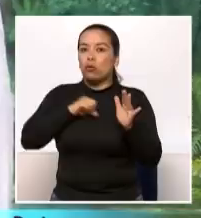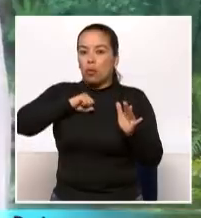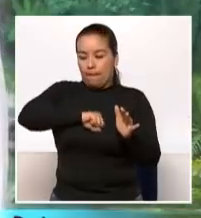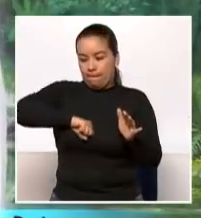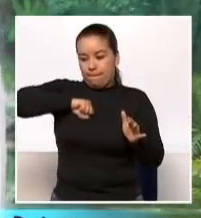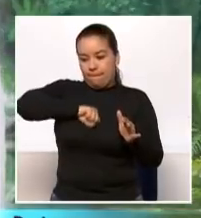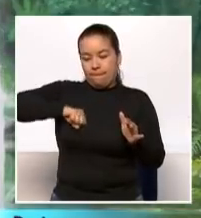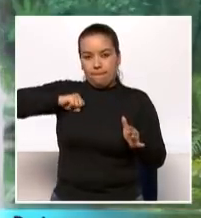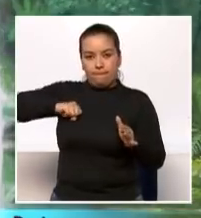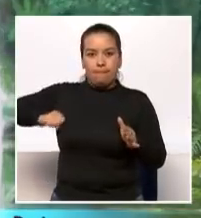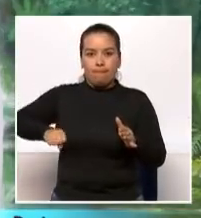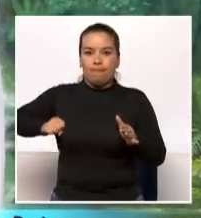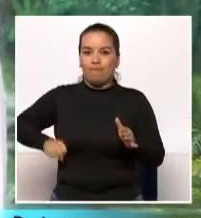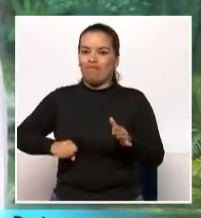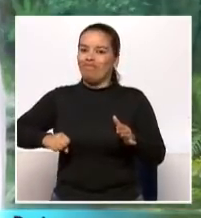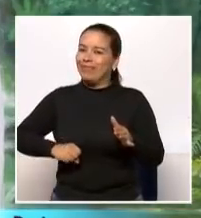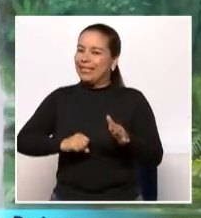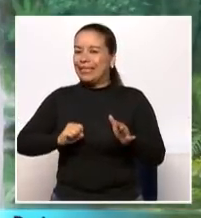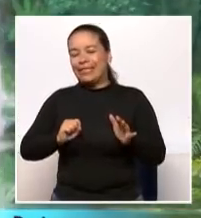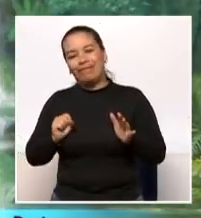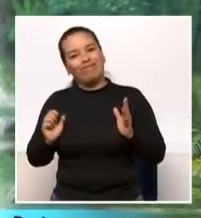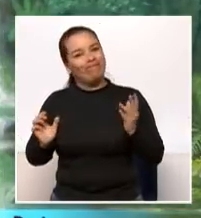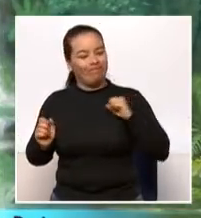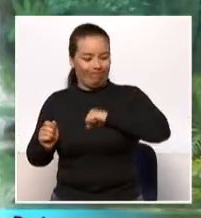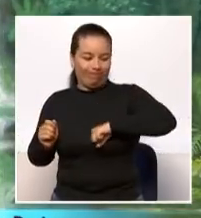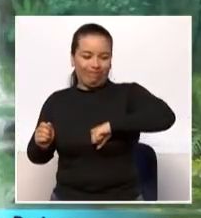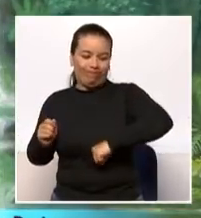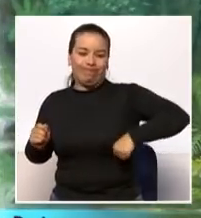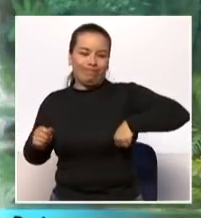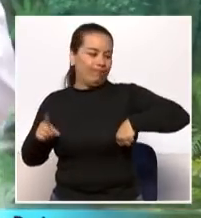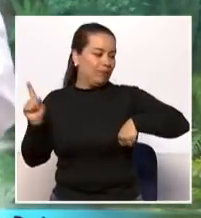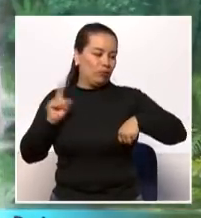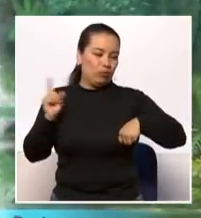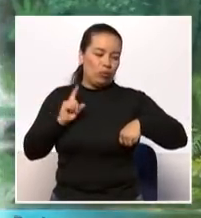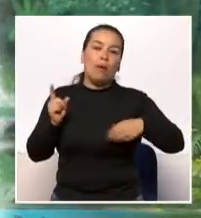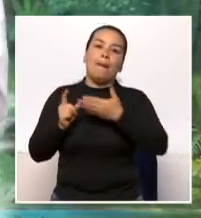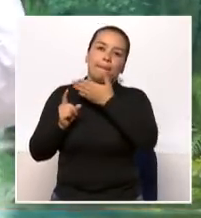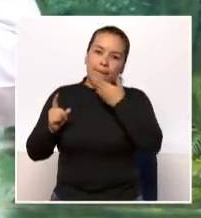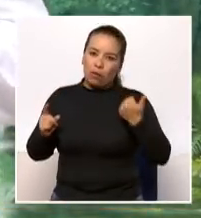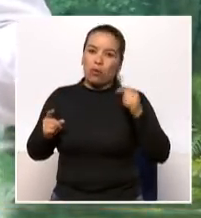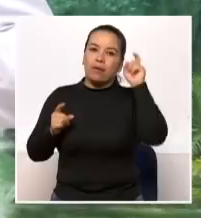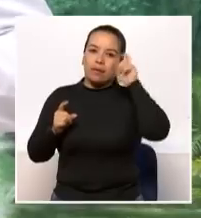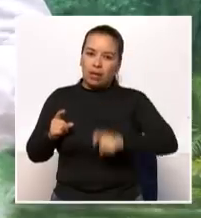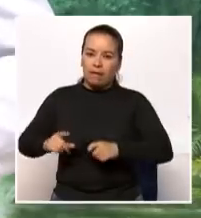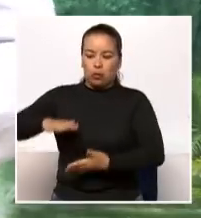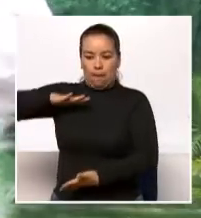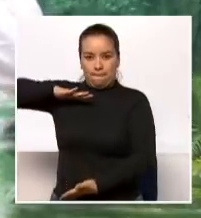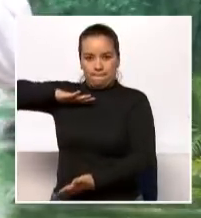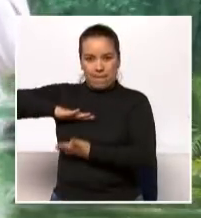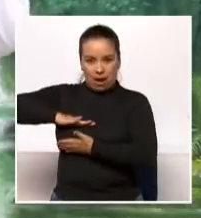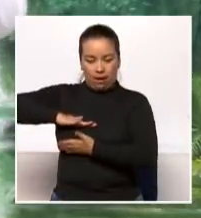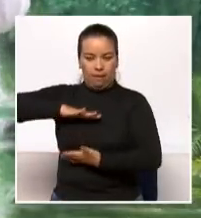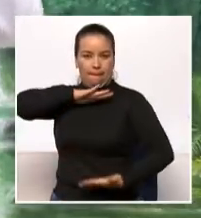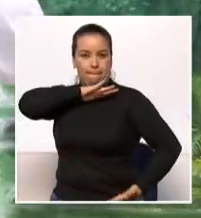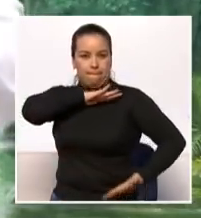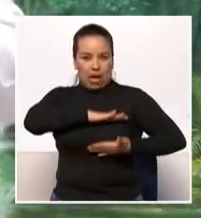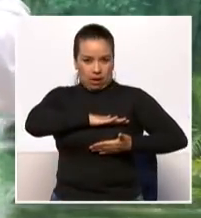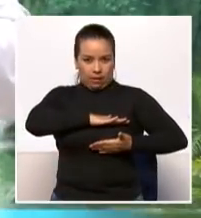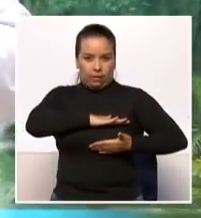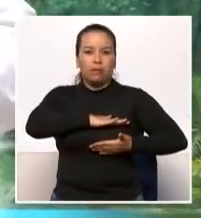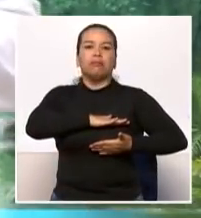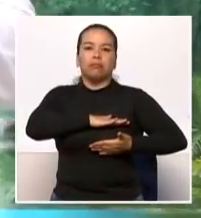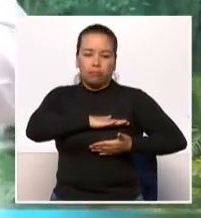para ver calcificaciones o pequeñas microcalcificaciones. Entonces, por eso se tiene que utilizar la mamografía como el método